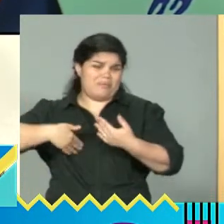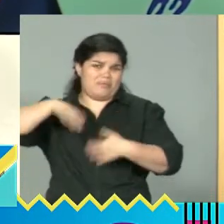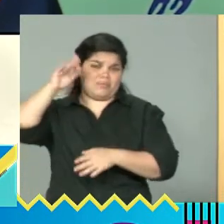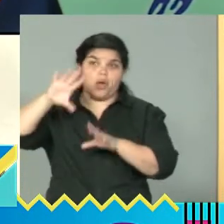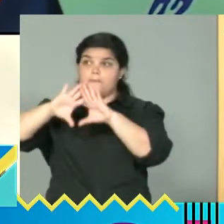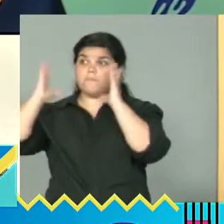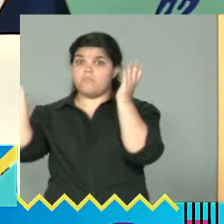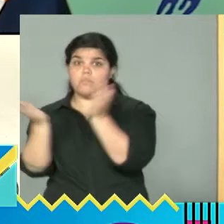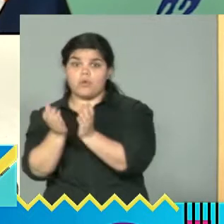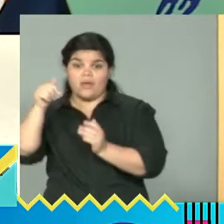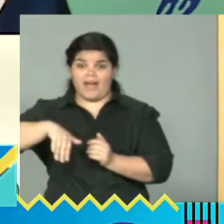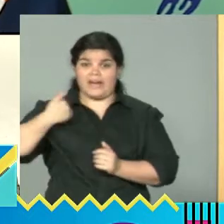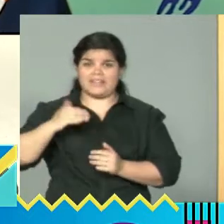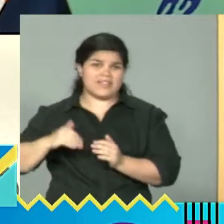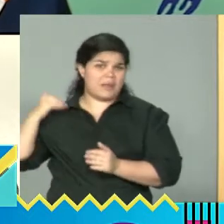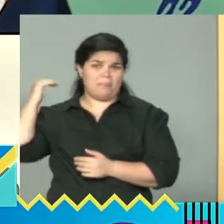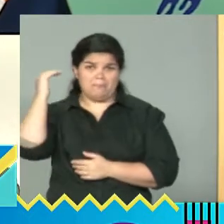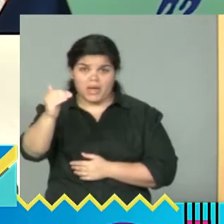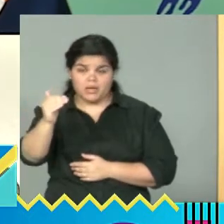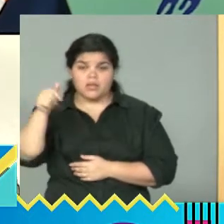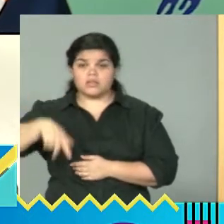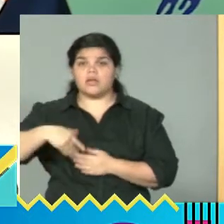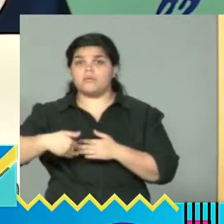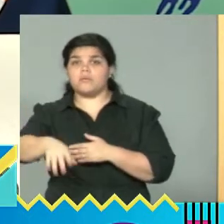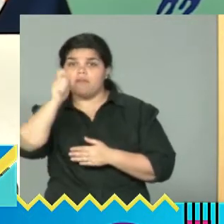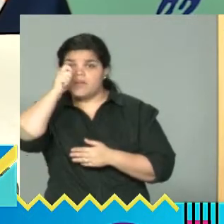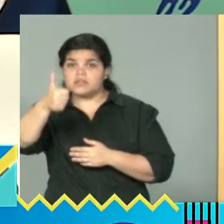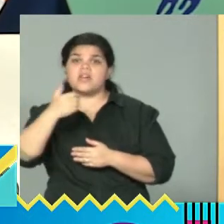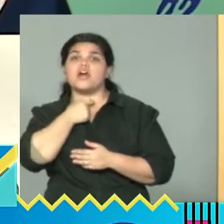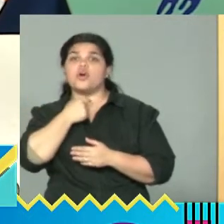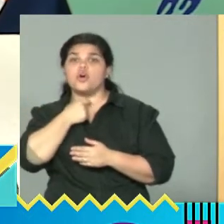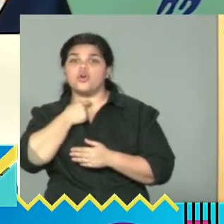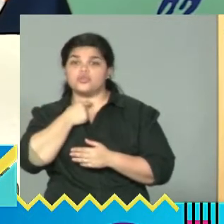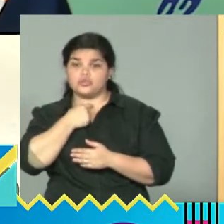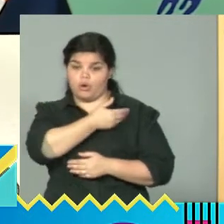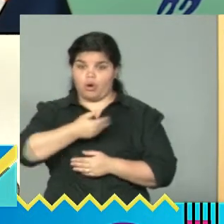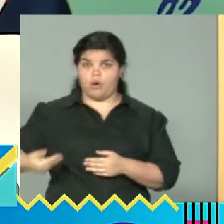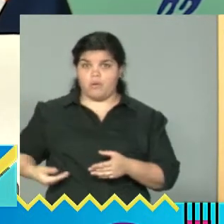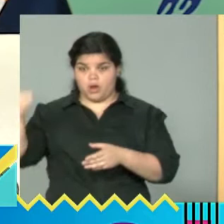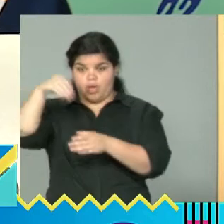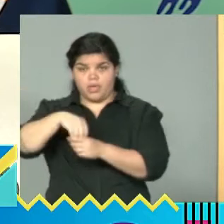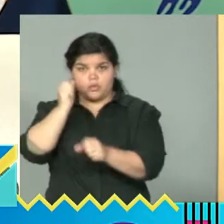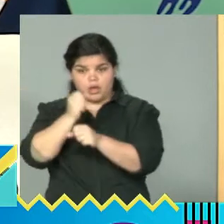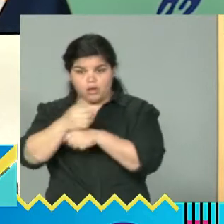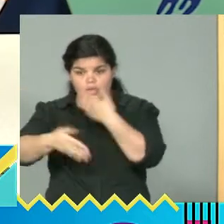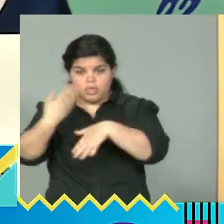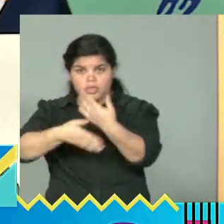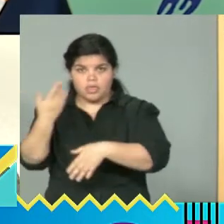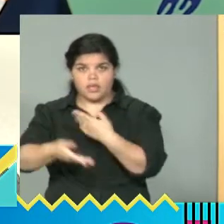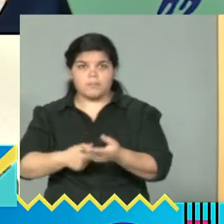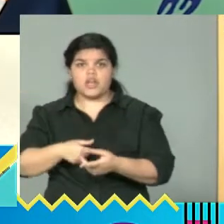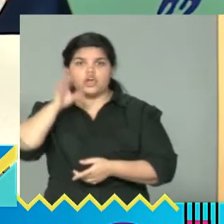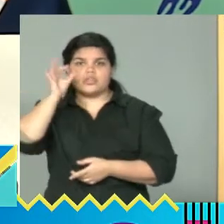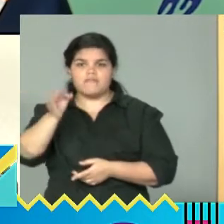si vos tenés que trabajar hasta el 26 de agosto para el Estado, para sostener todo el andamiaje del Estado sin hacer juicio de valor sobre a dónde